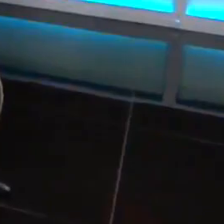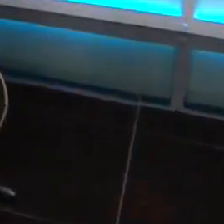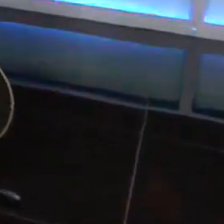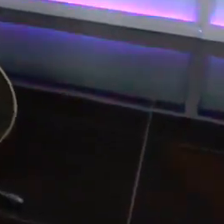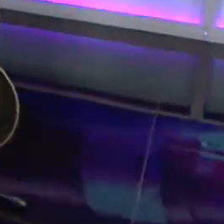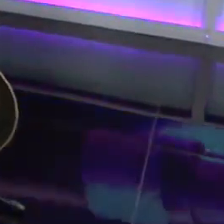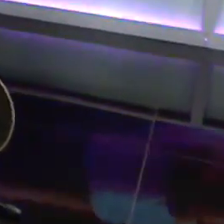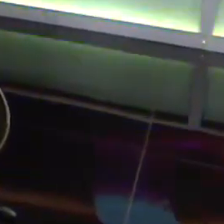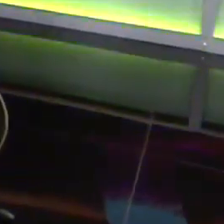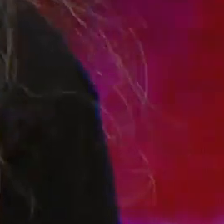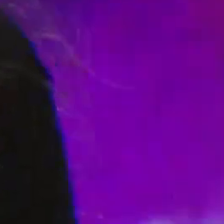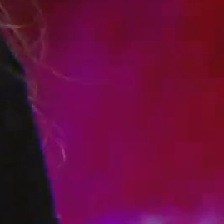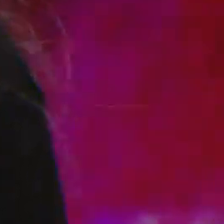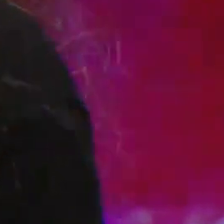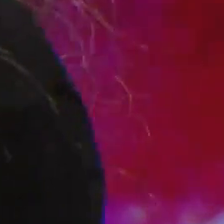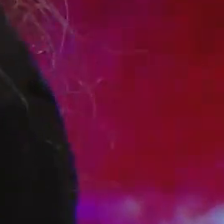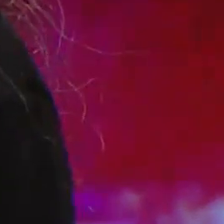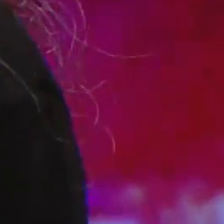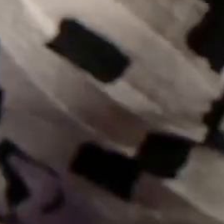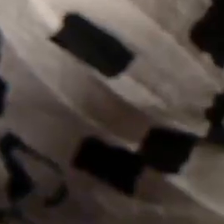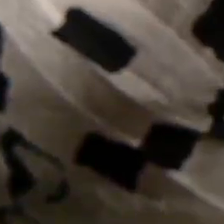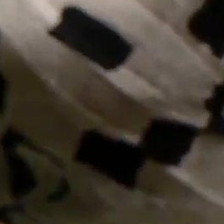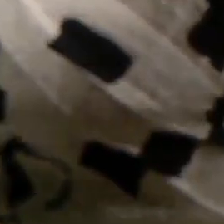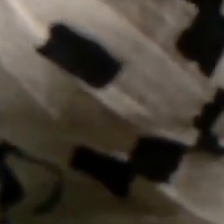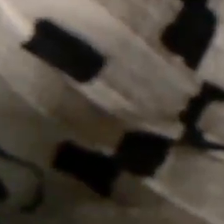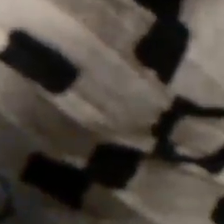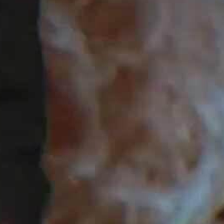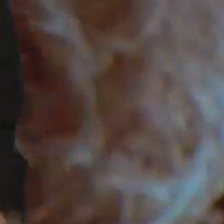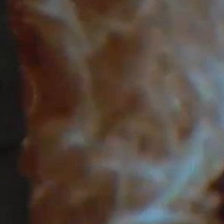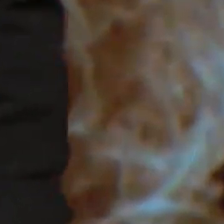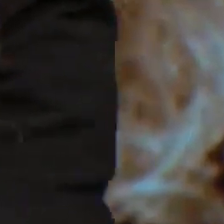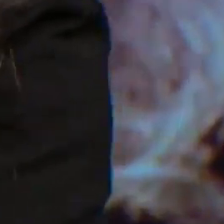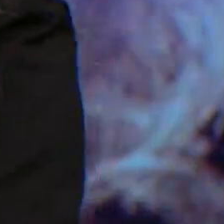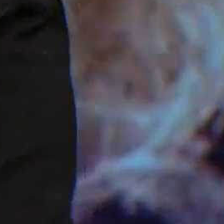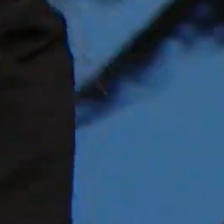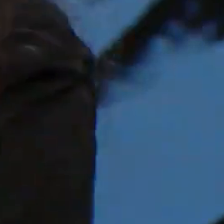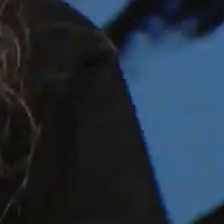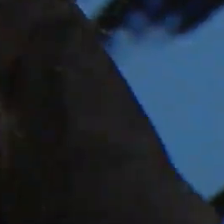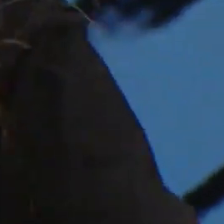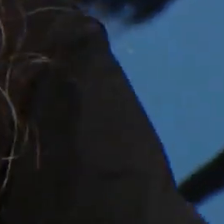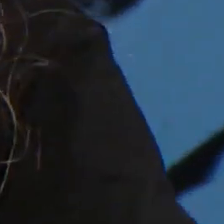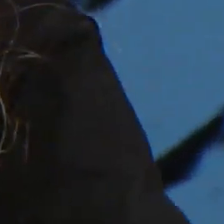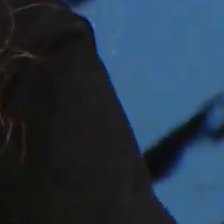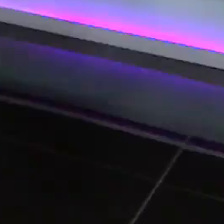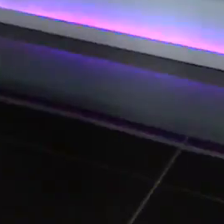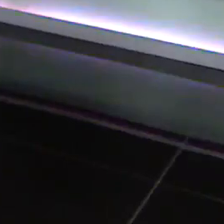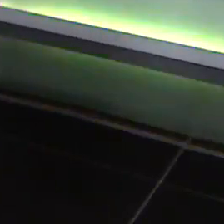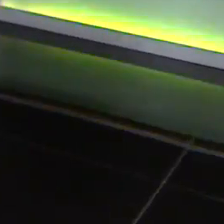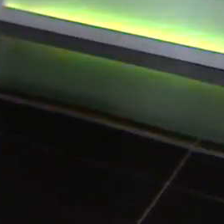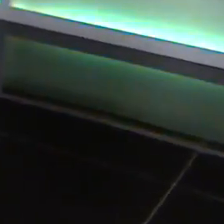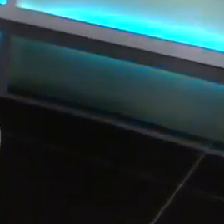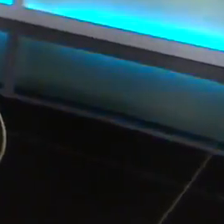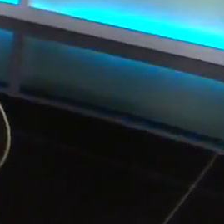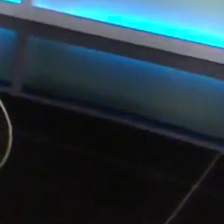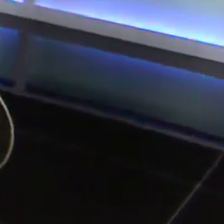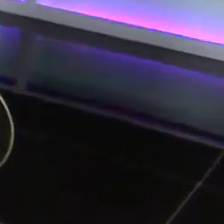En este mundo imperfecto, la vaca en la lechería, tomando vino, y la urraca que hoy no vino se reía. En este